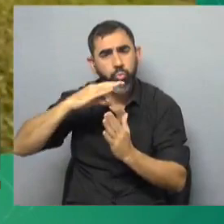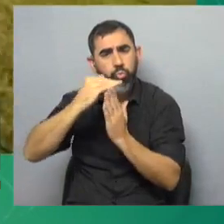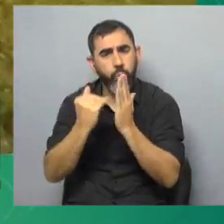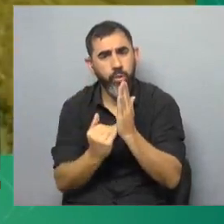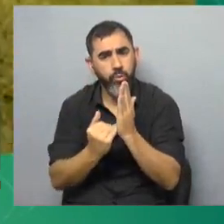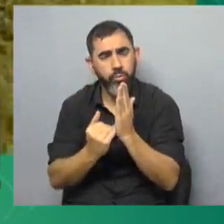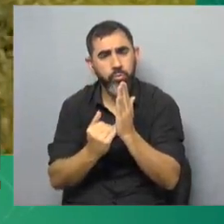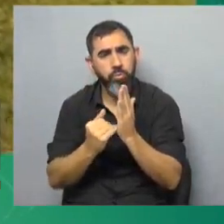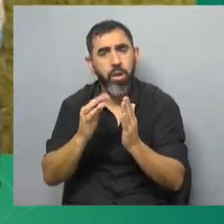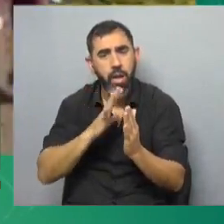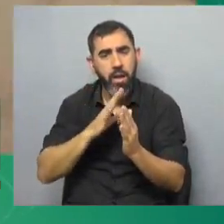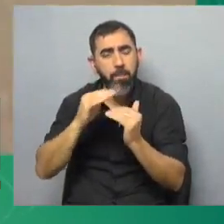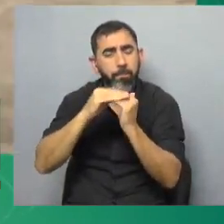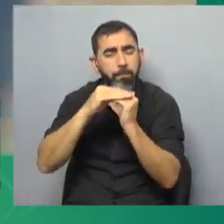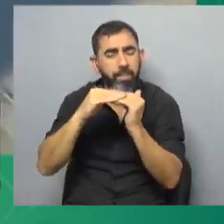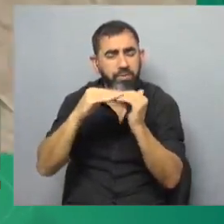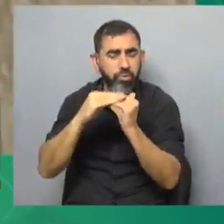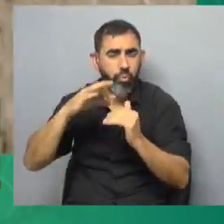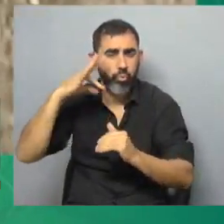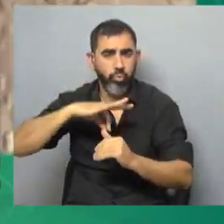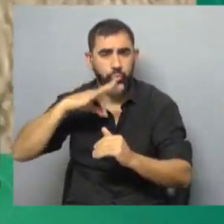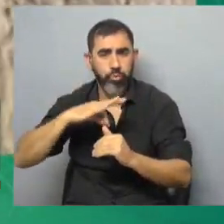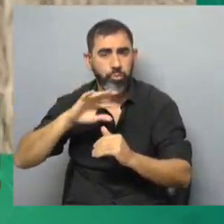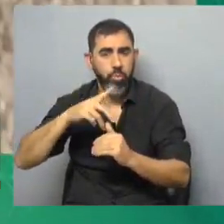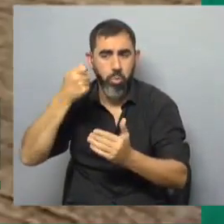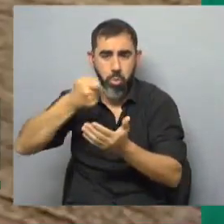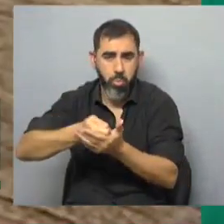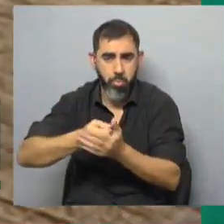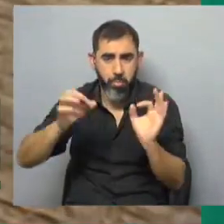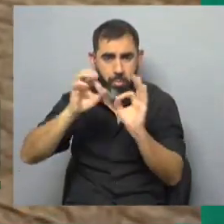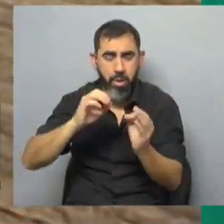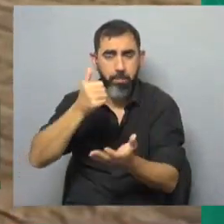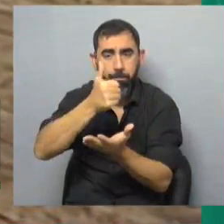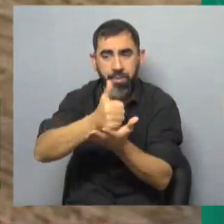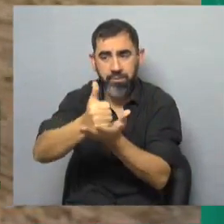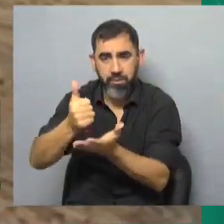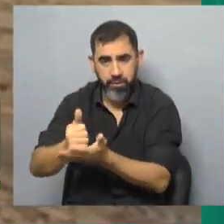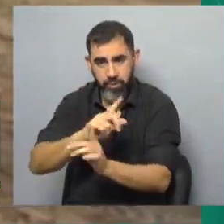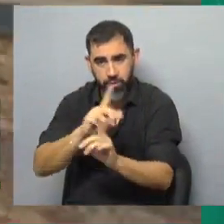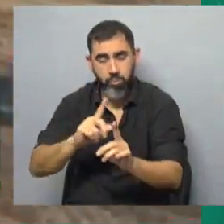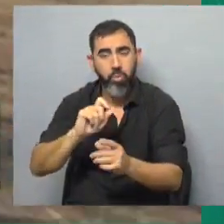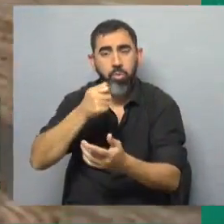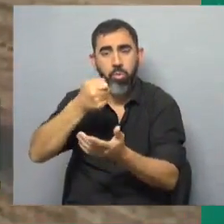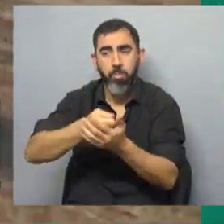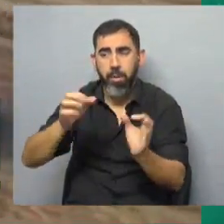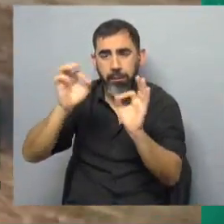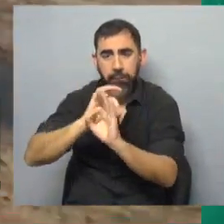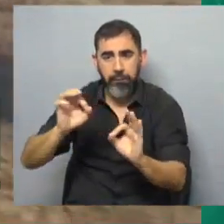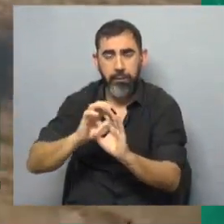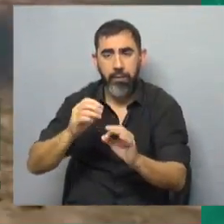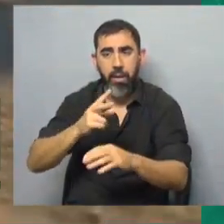Nosotros vamos al laudo, pero básico, ¿no? Él no paga el presentismo correctamente, no paga antigüedad correctamente, no